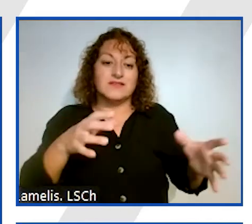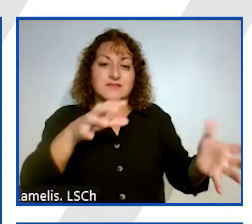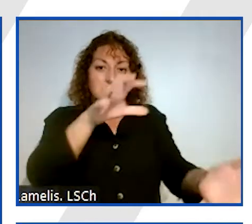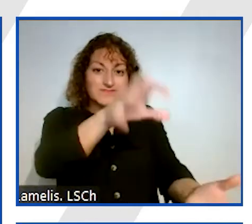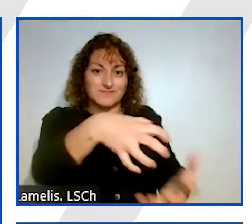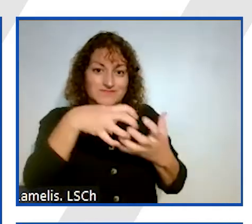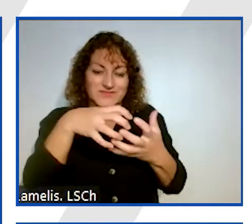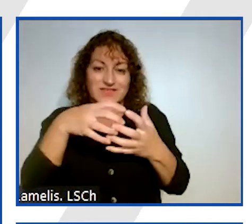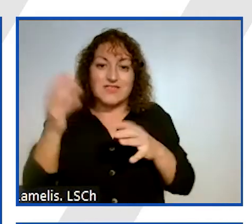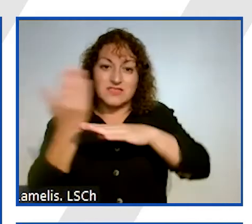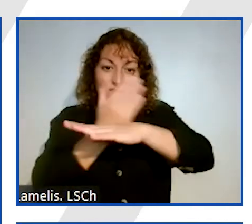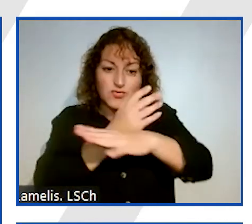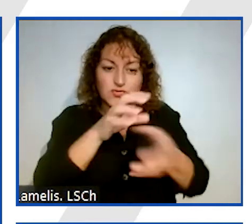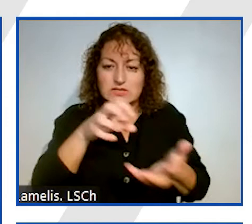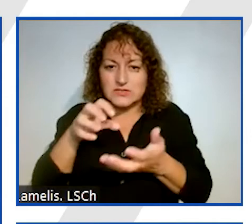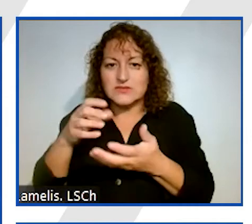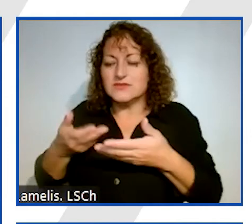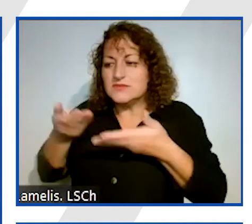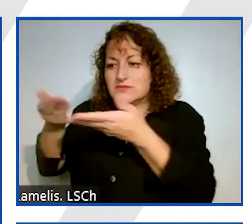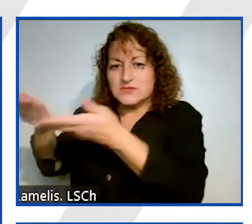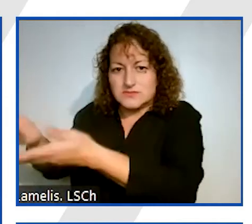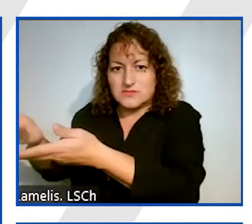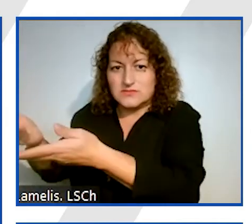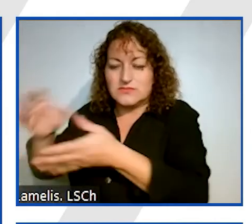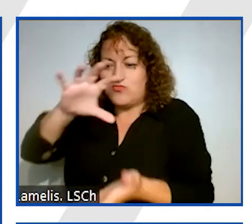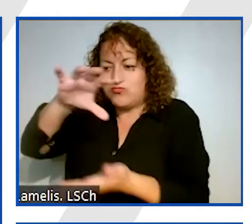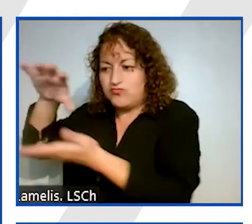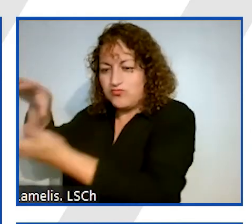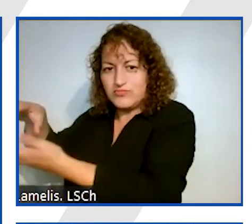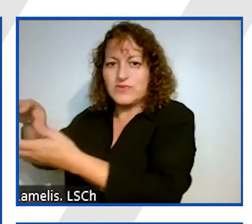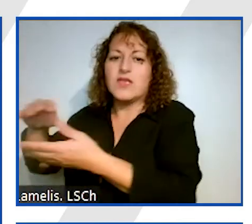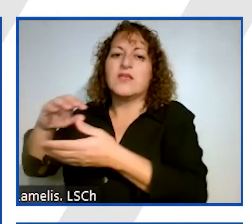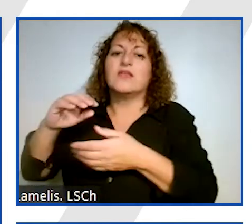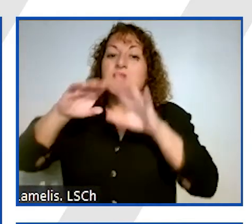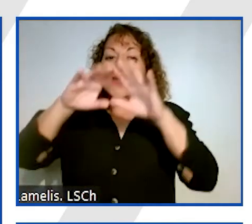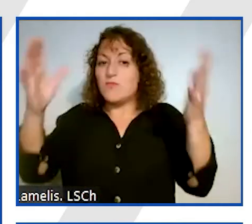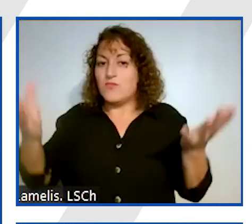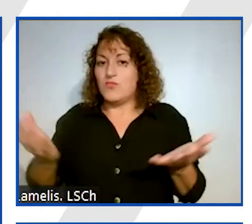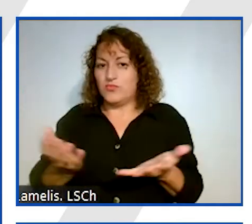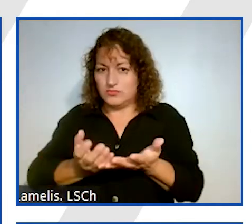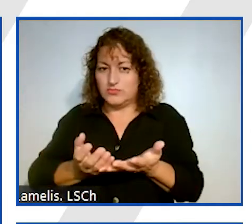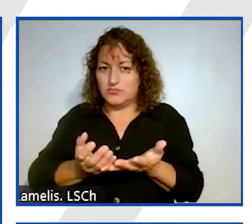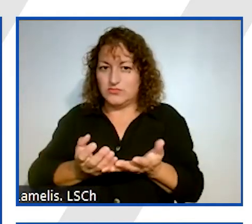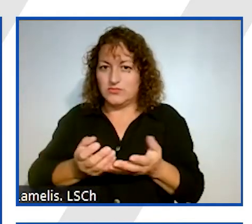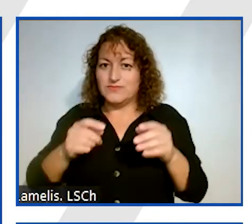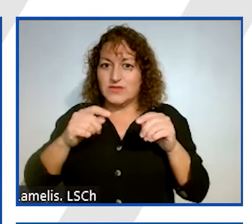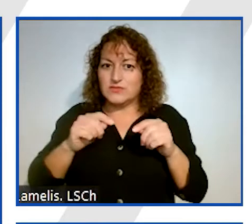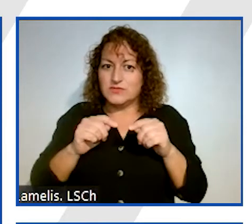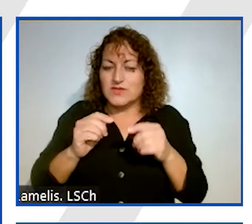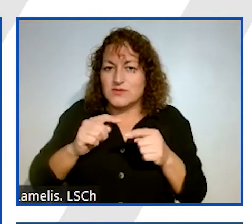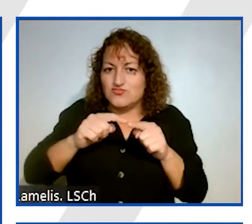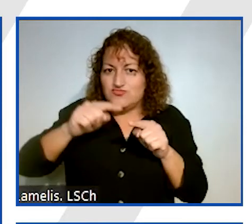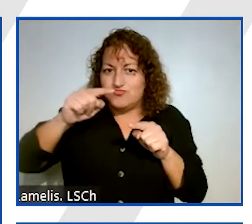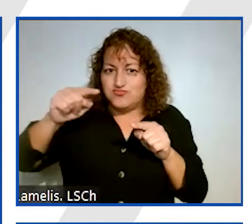comercialización de tiburones, de las 3 categorías en todo el mundo. Si se dan cuenta, estuvo subiendo bastante, hubo